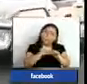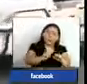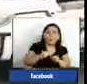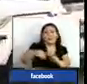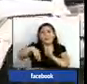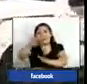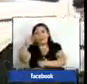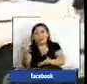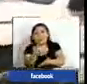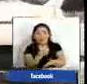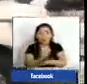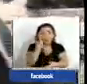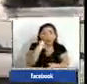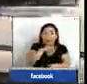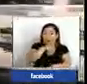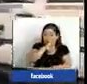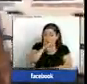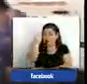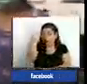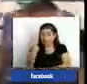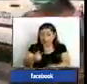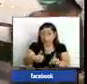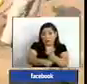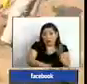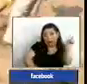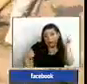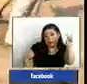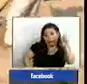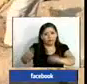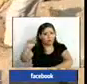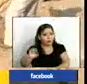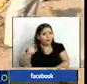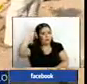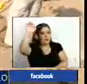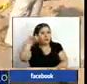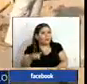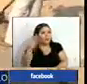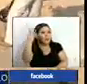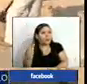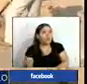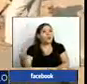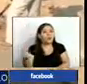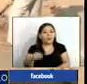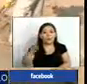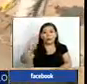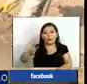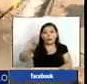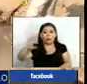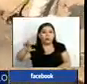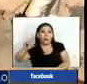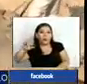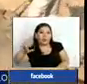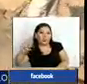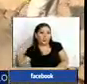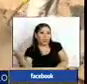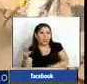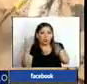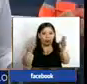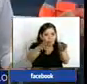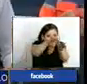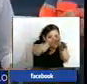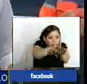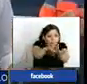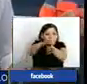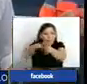COVID-19. Según el edil capitalino Ernesto Mason, a la fecha se registran 453 inhumaciones por